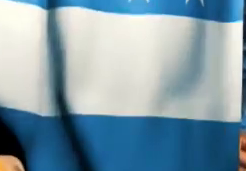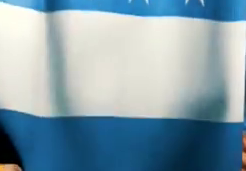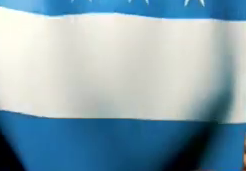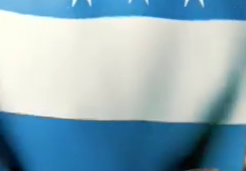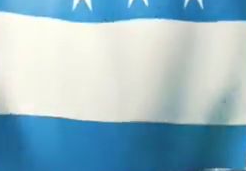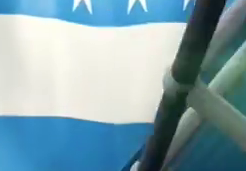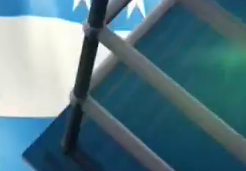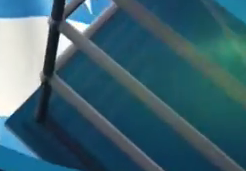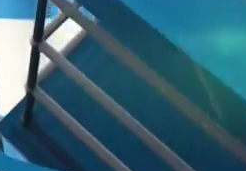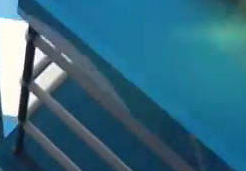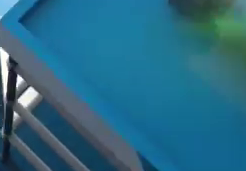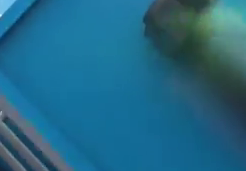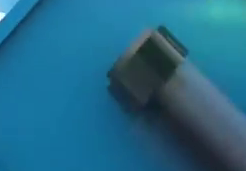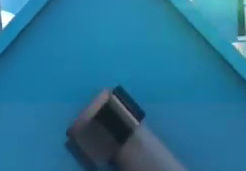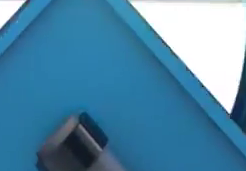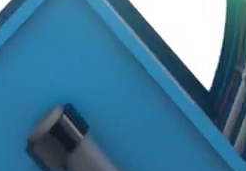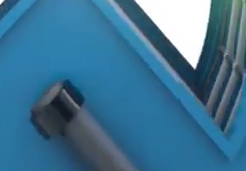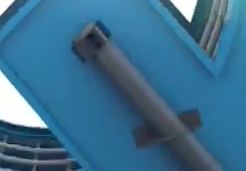guayaquil